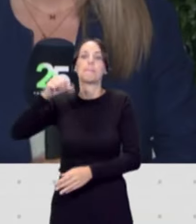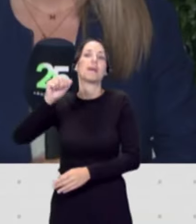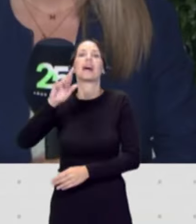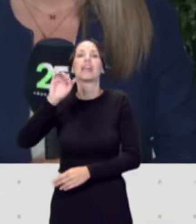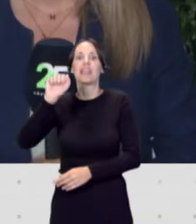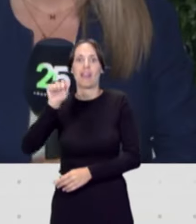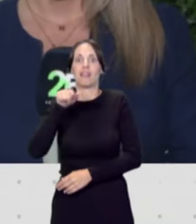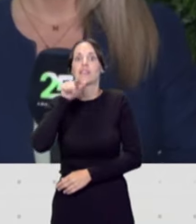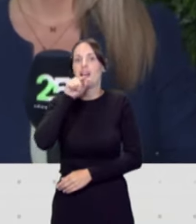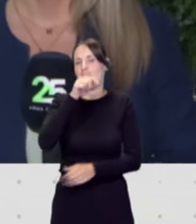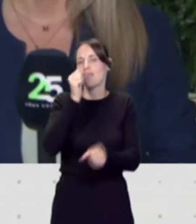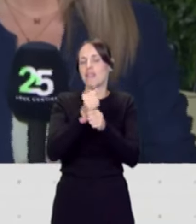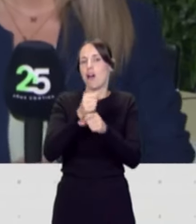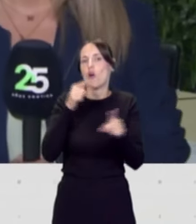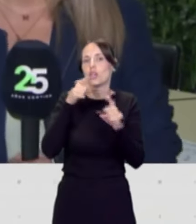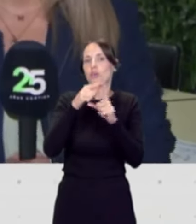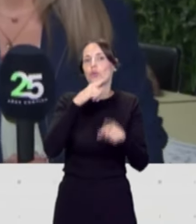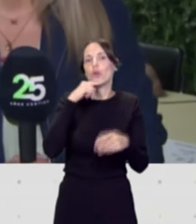buenos días.